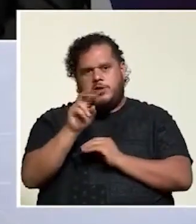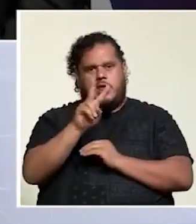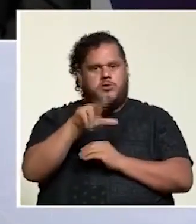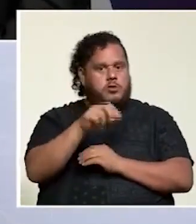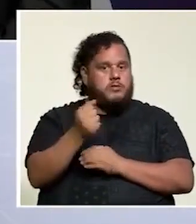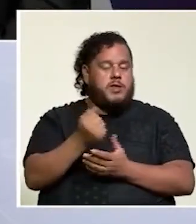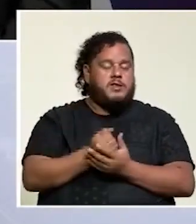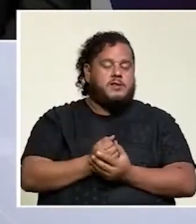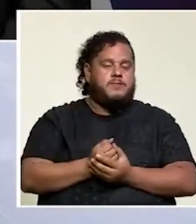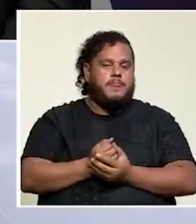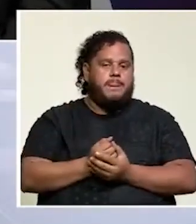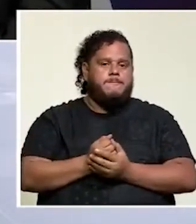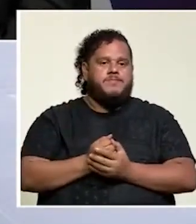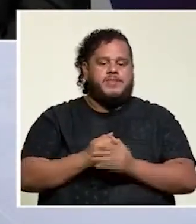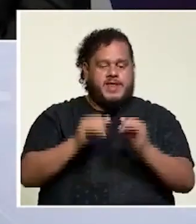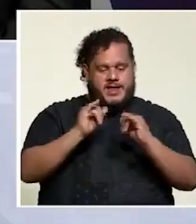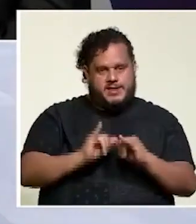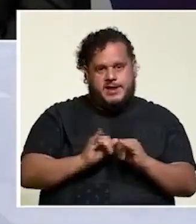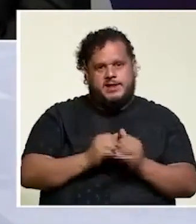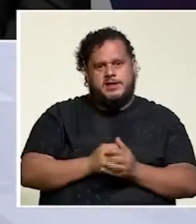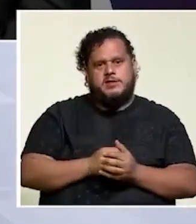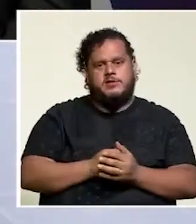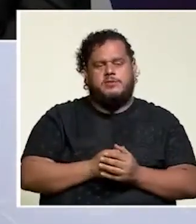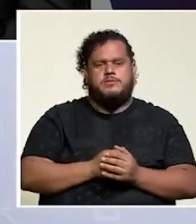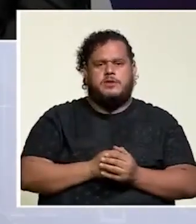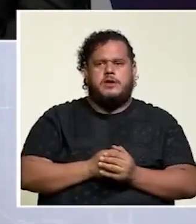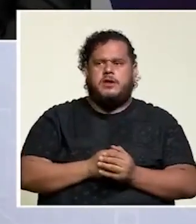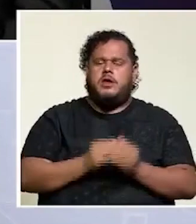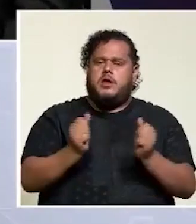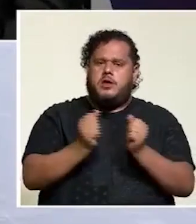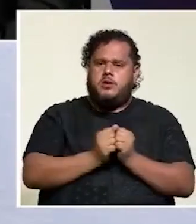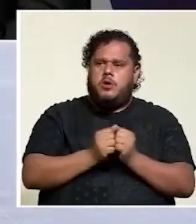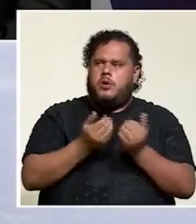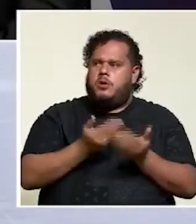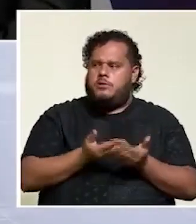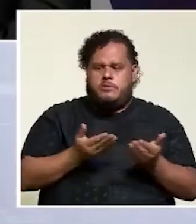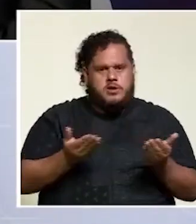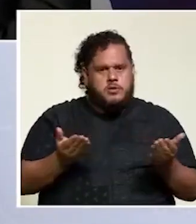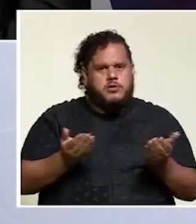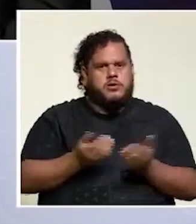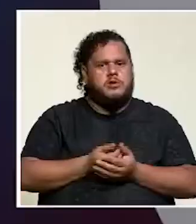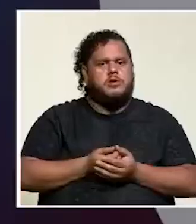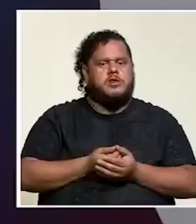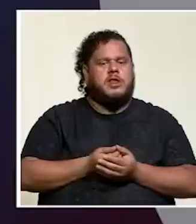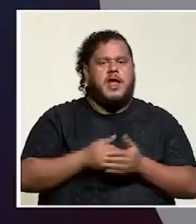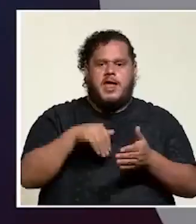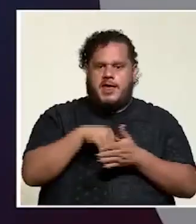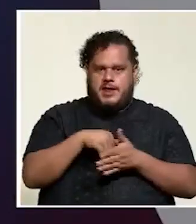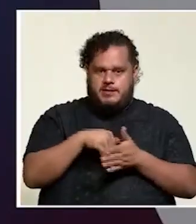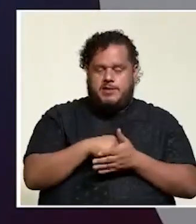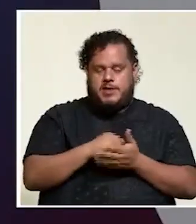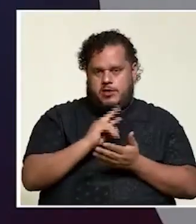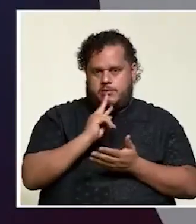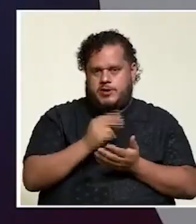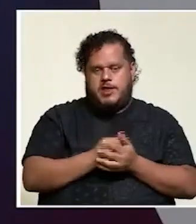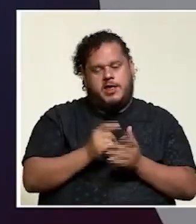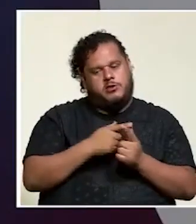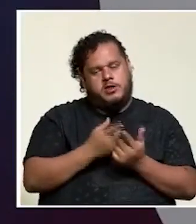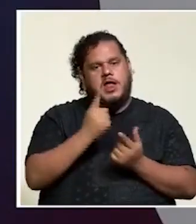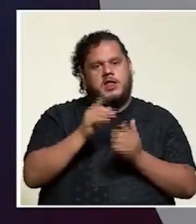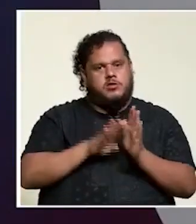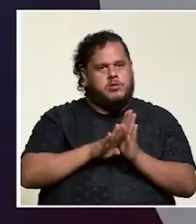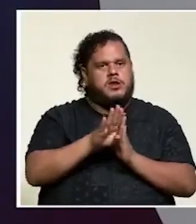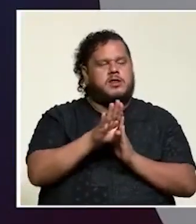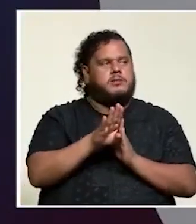meses de estar en esto, con recursos limitados, ¿verdad? Así que es un